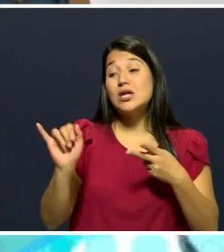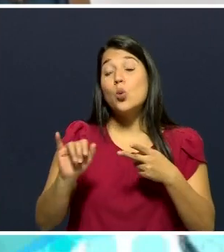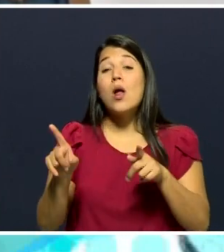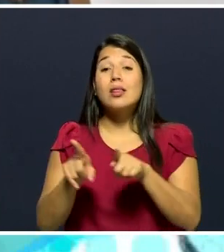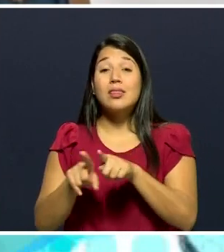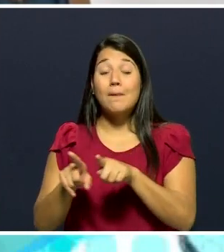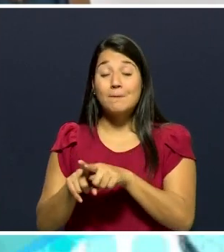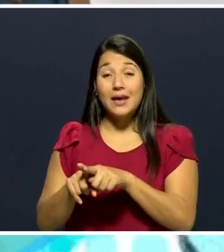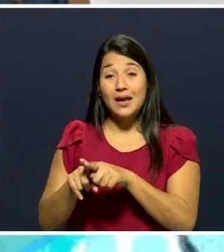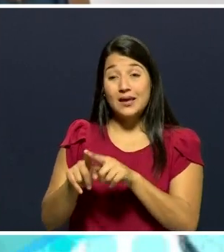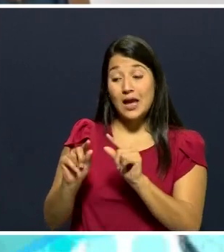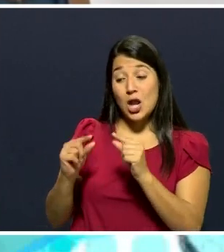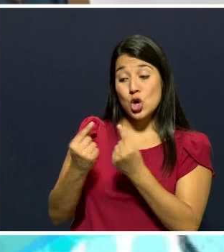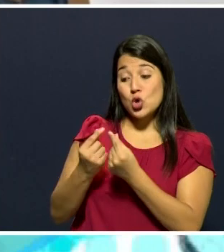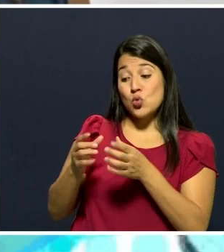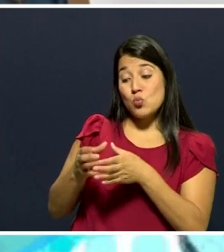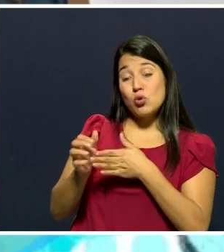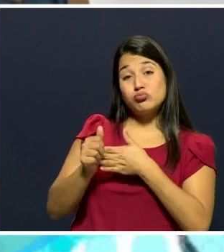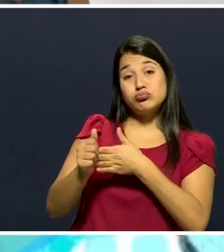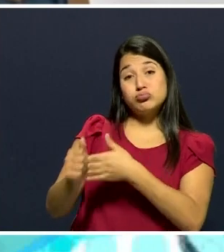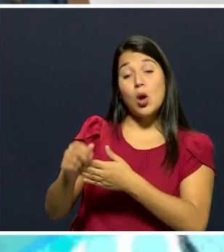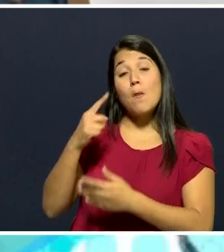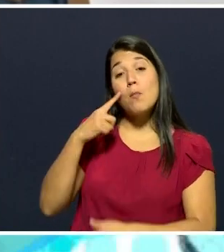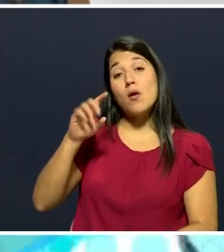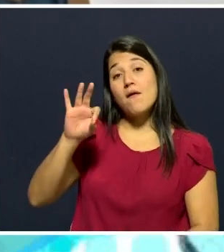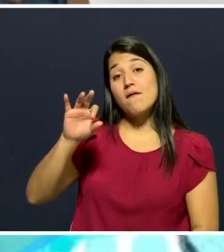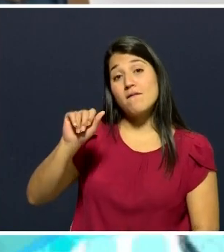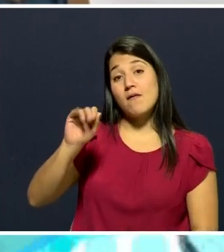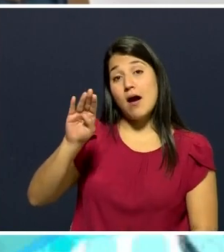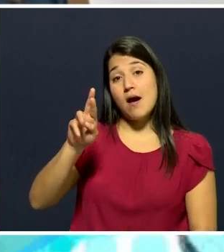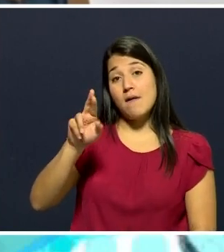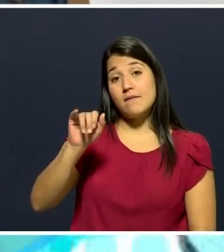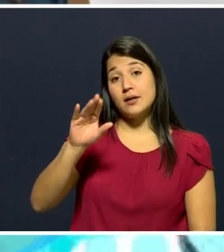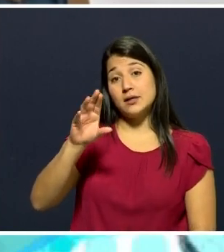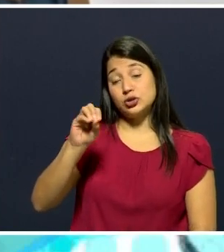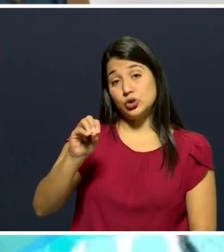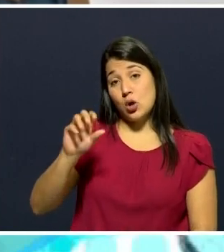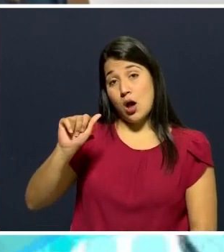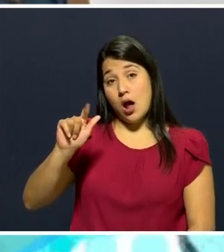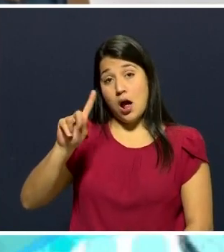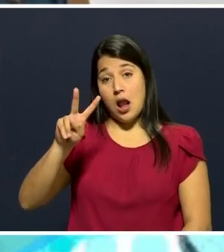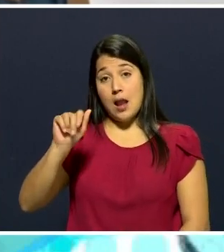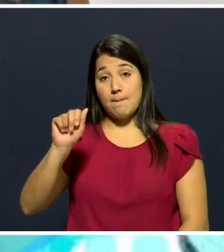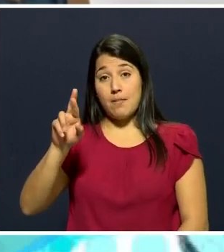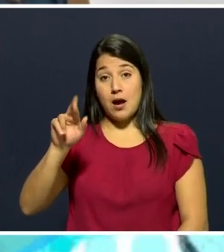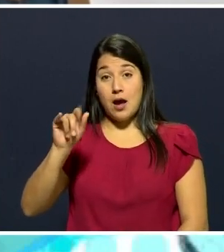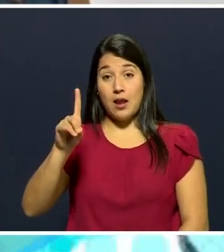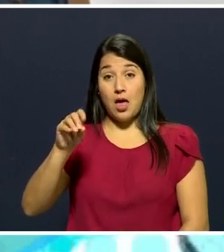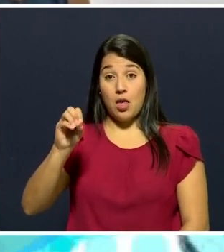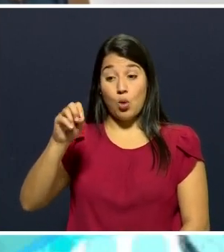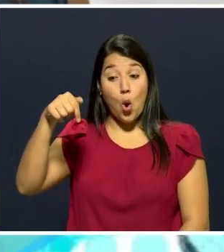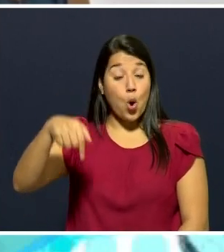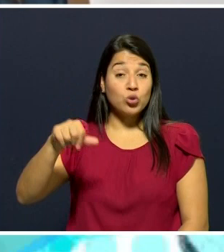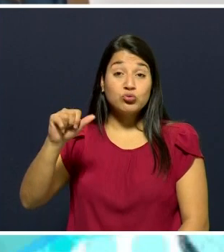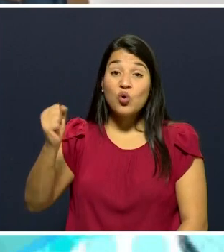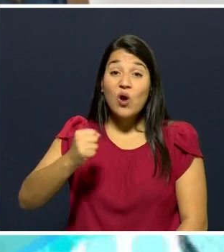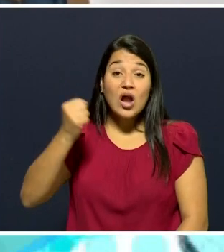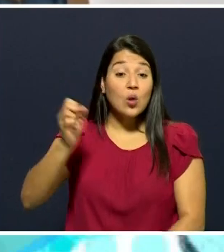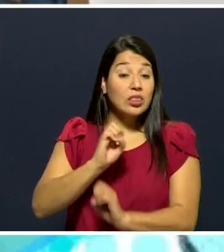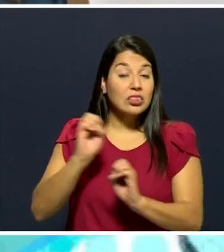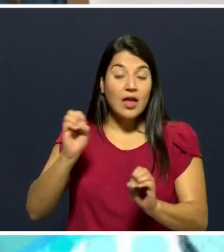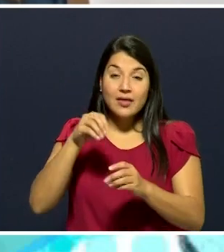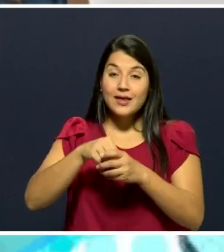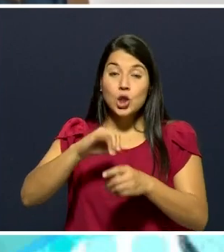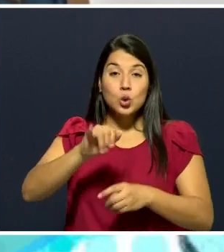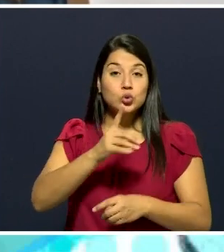dirigido por Fabricio Alvarado, que se han quedado sin nada y probablemente se queden con aún menos cuando se